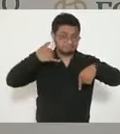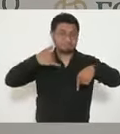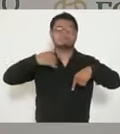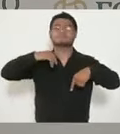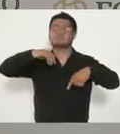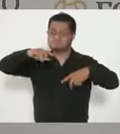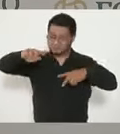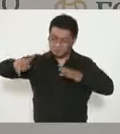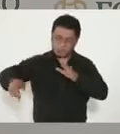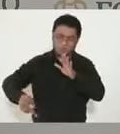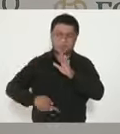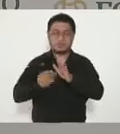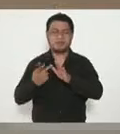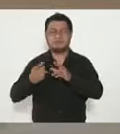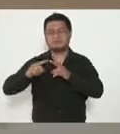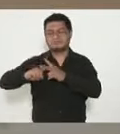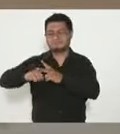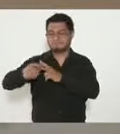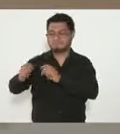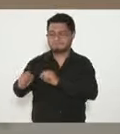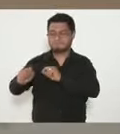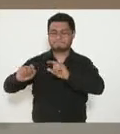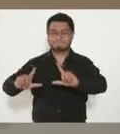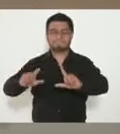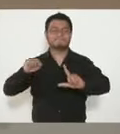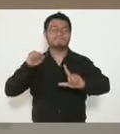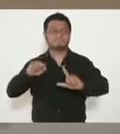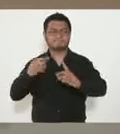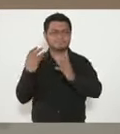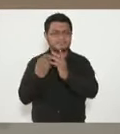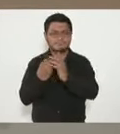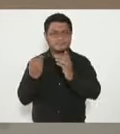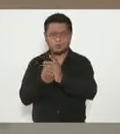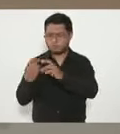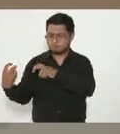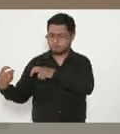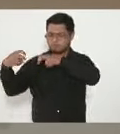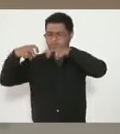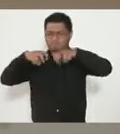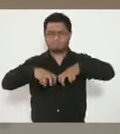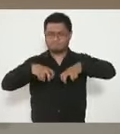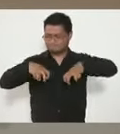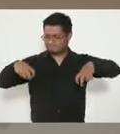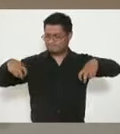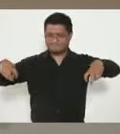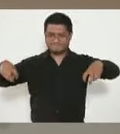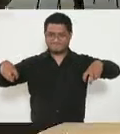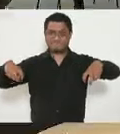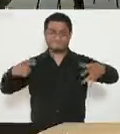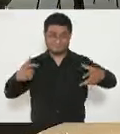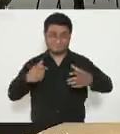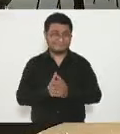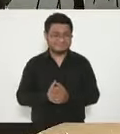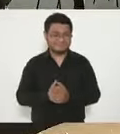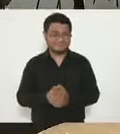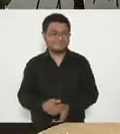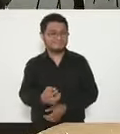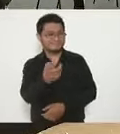reinicie clases presenciales lo más pronto posible. Para eso